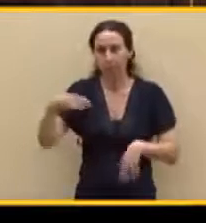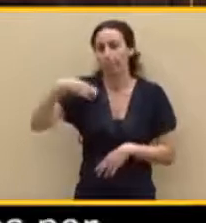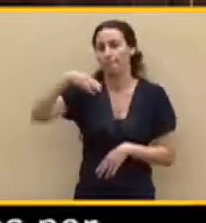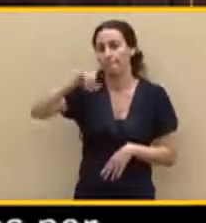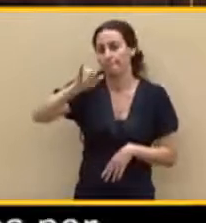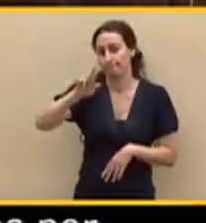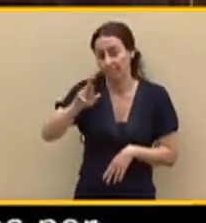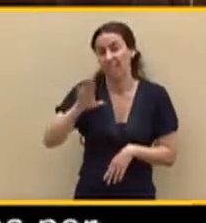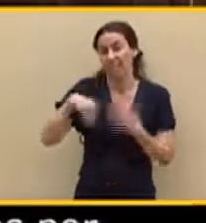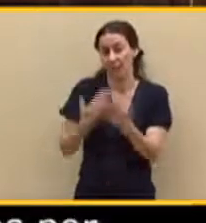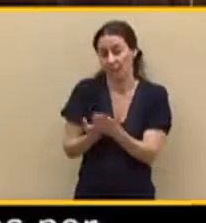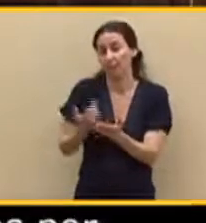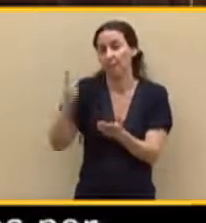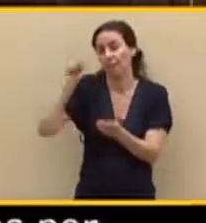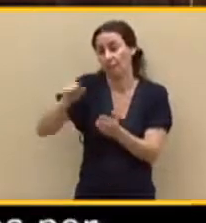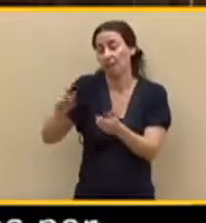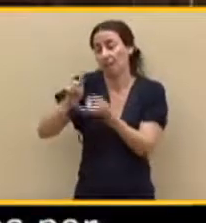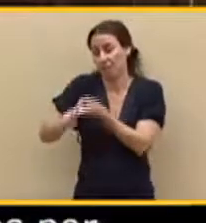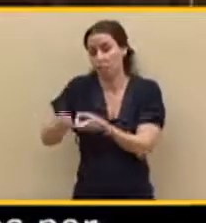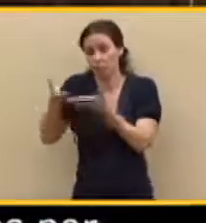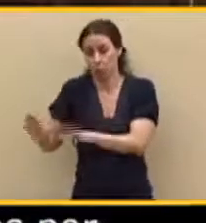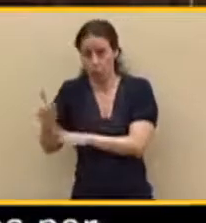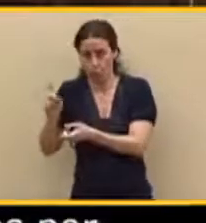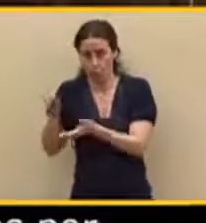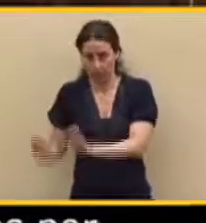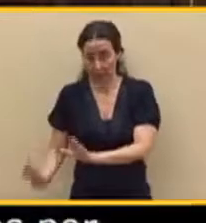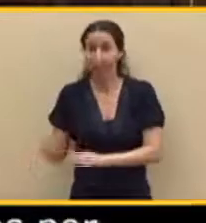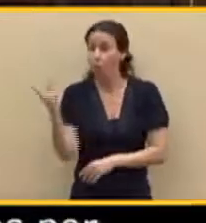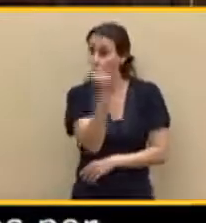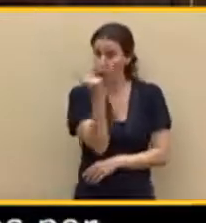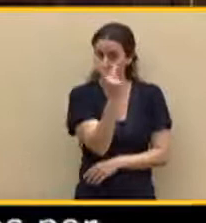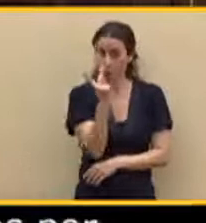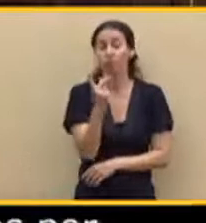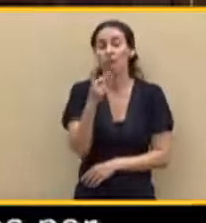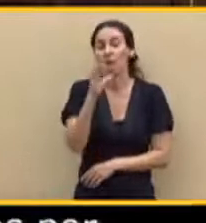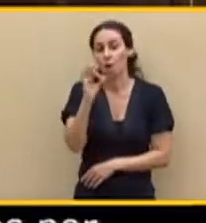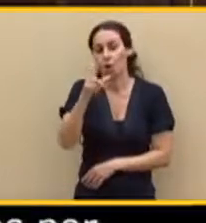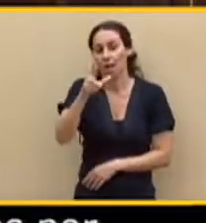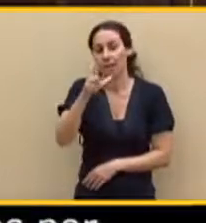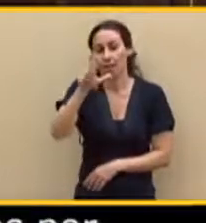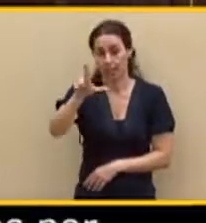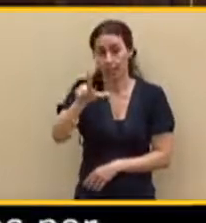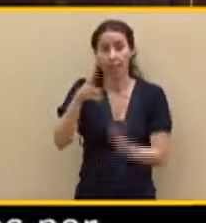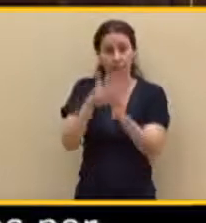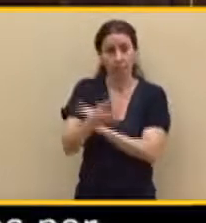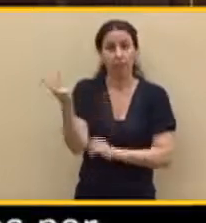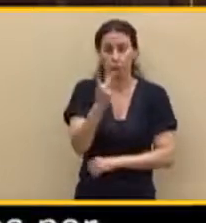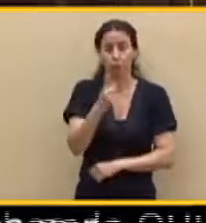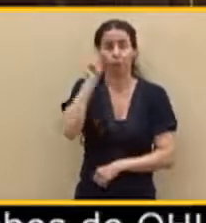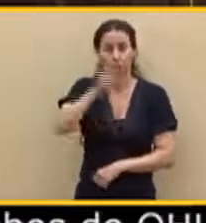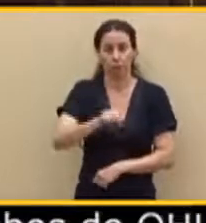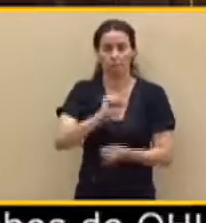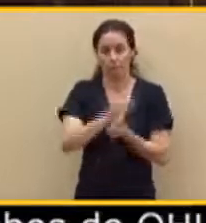el compillogui Javier López Madrid, de reales relaciones, ambos de OHL y ambos imputados hoy. La operación